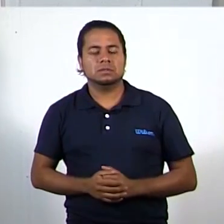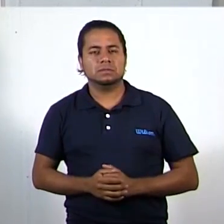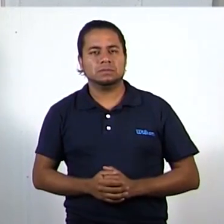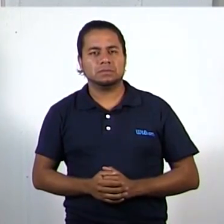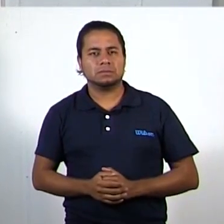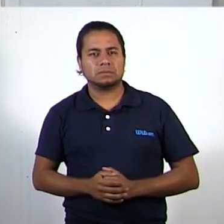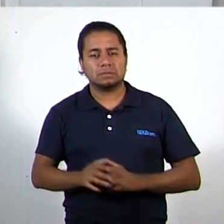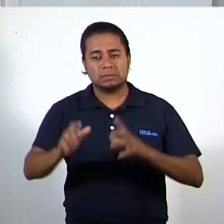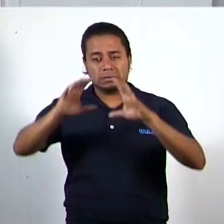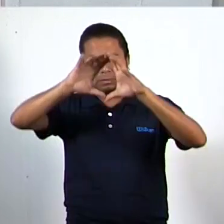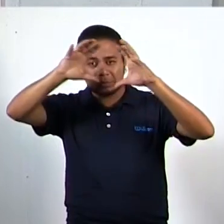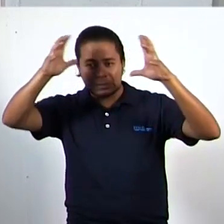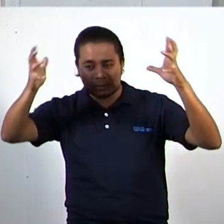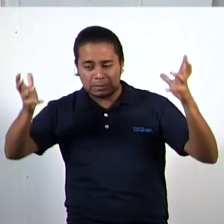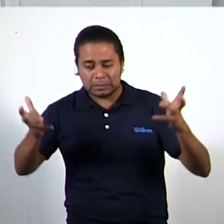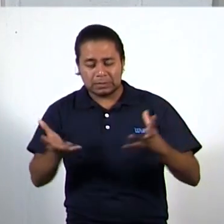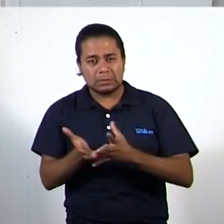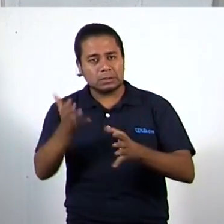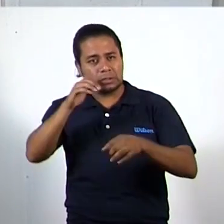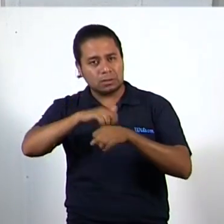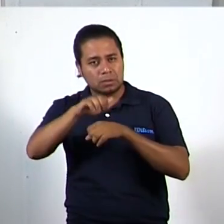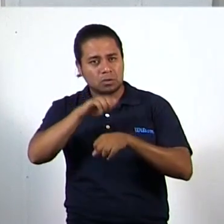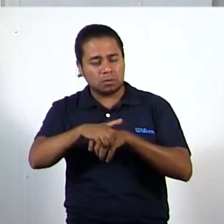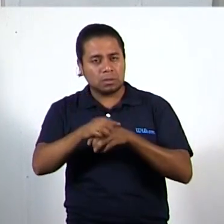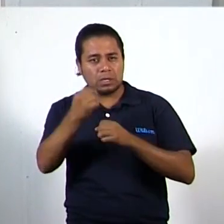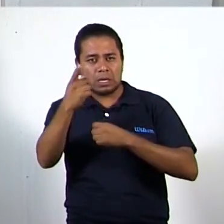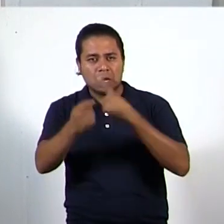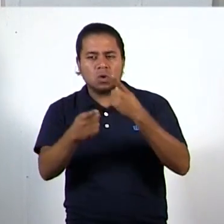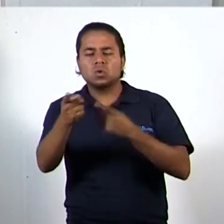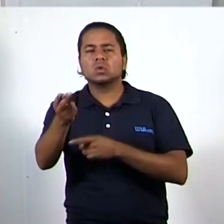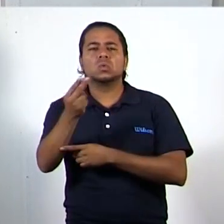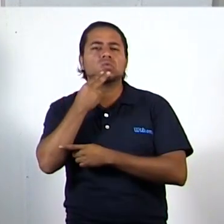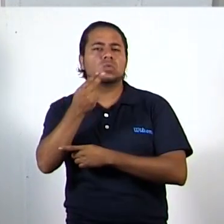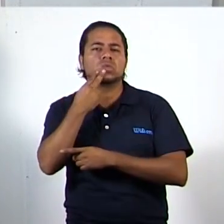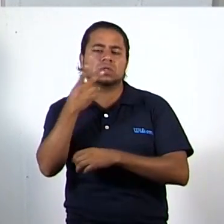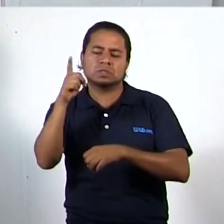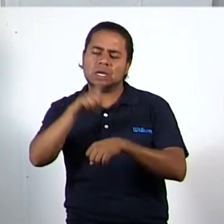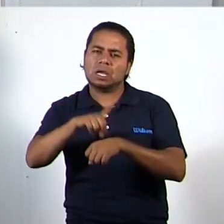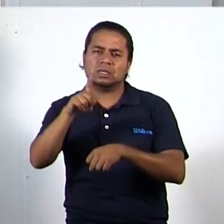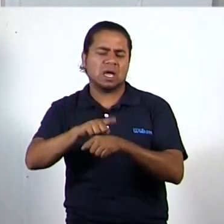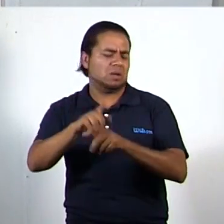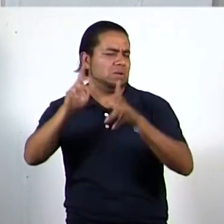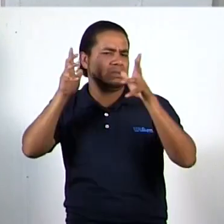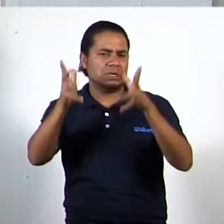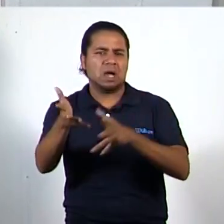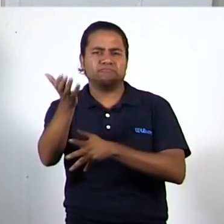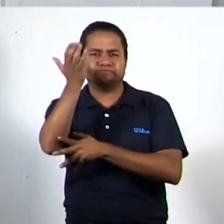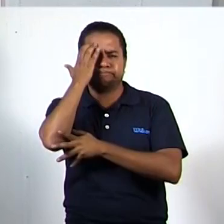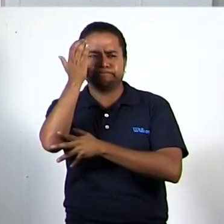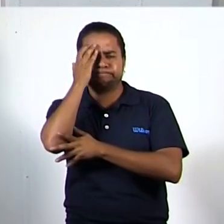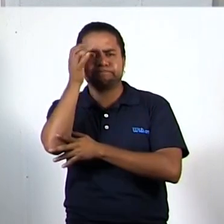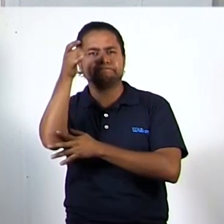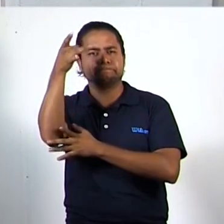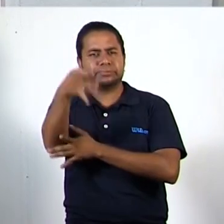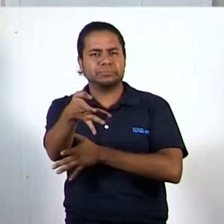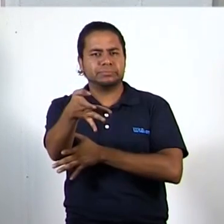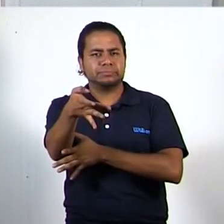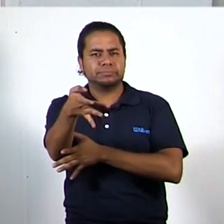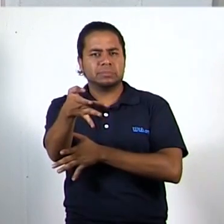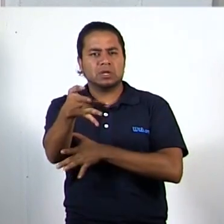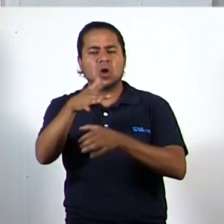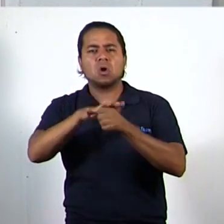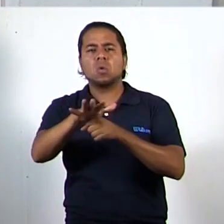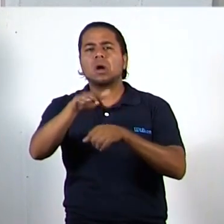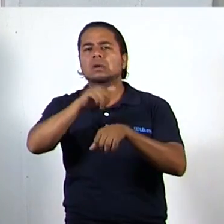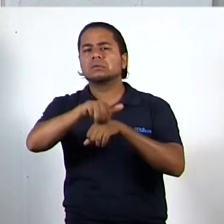De este universo de números, muchos de ellos los has utilizado en la vida cotidiana, sin duda alguna. ¿Qué números